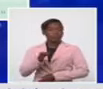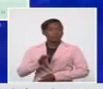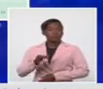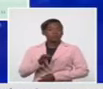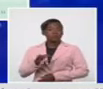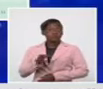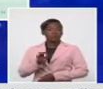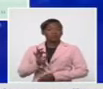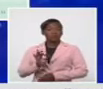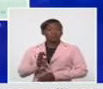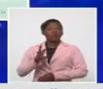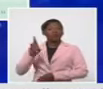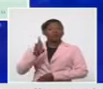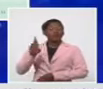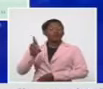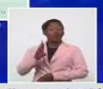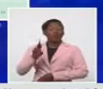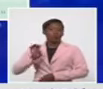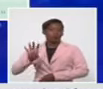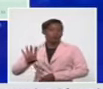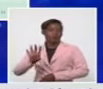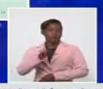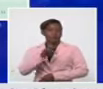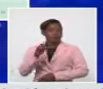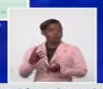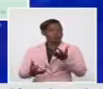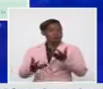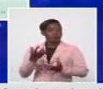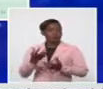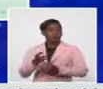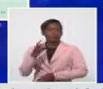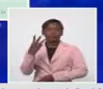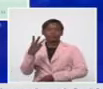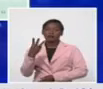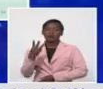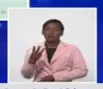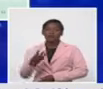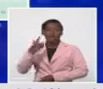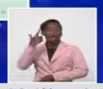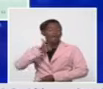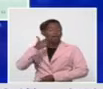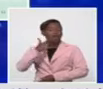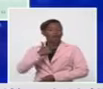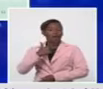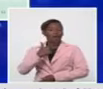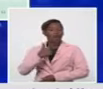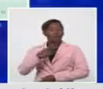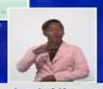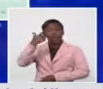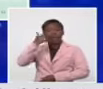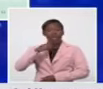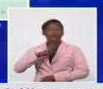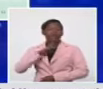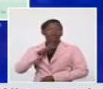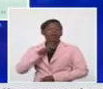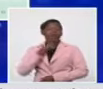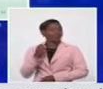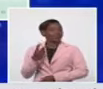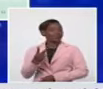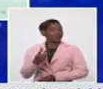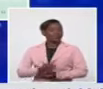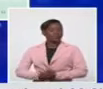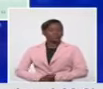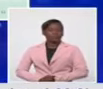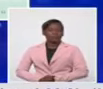4, en Cienfuegos y Abreu 3 en cada uno, y en el municipio de Aguada de Pasajeros 2.